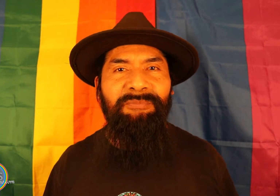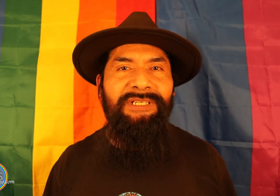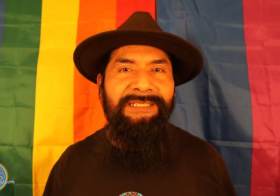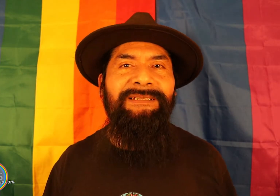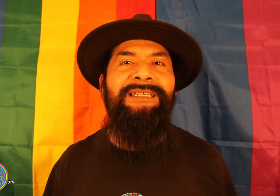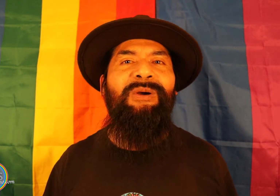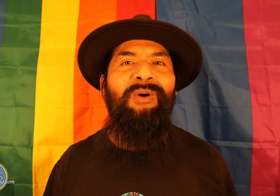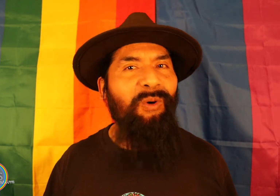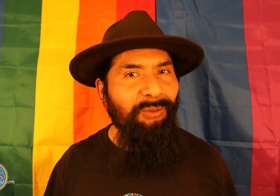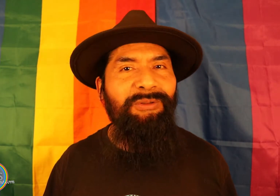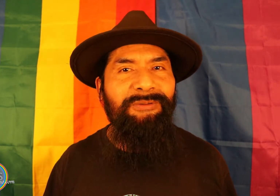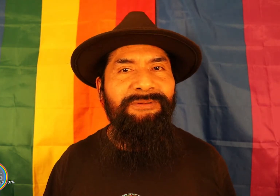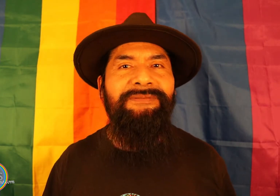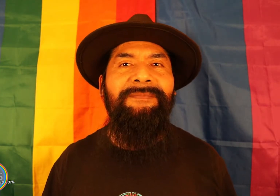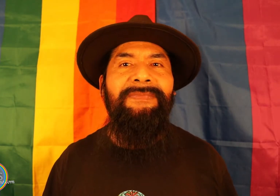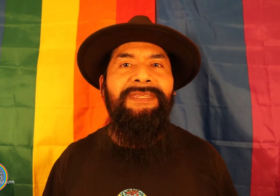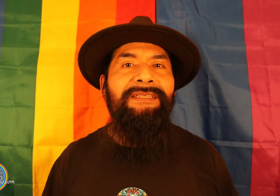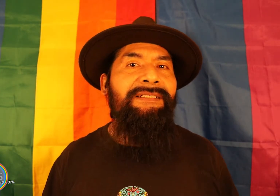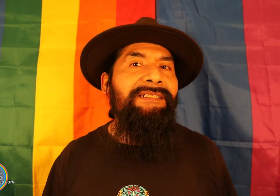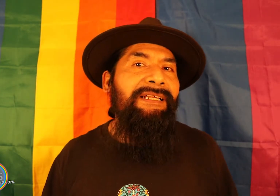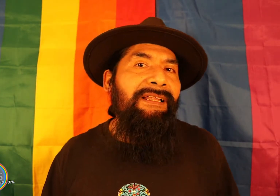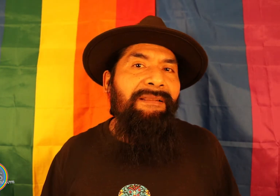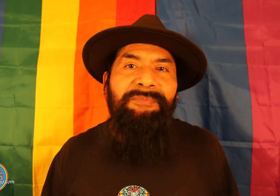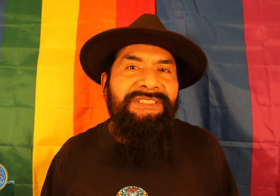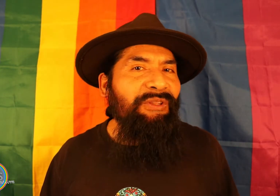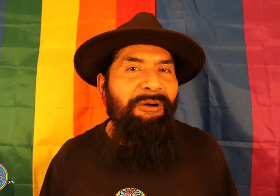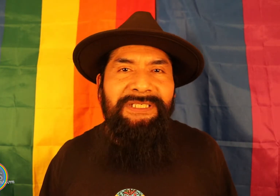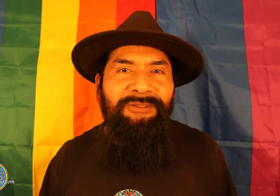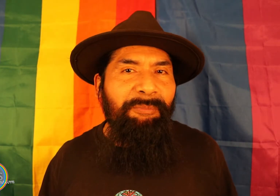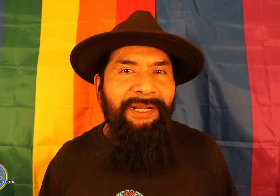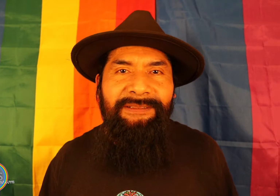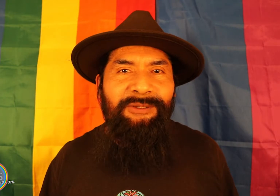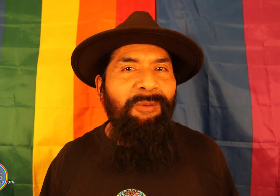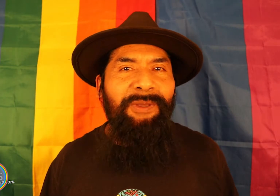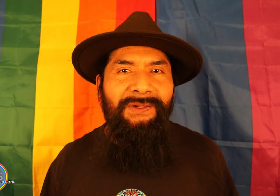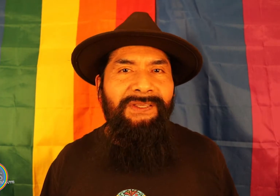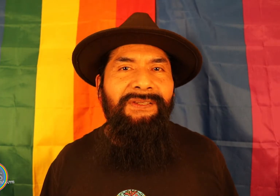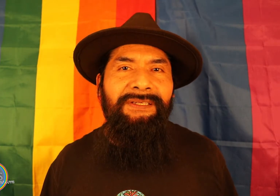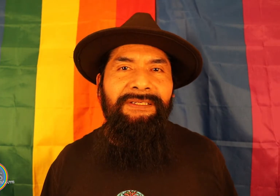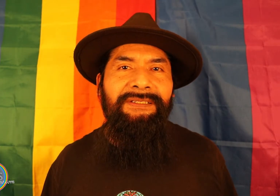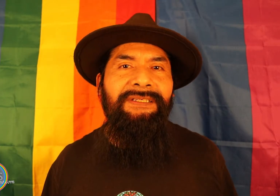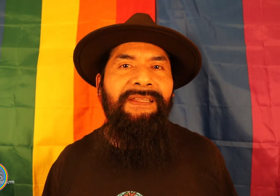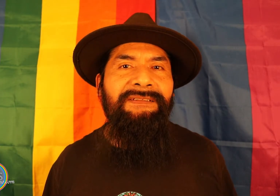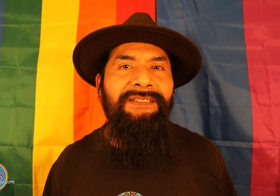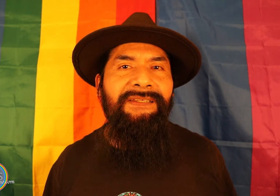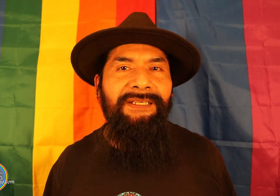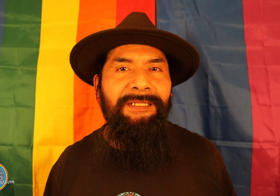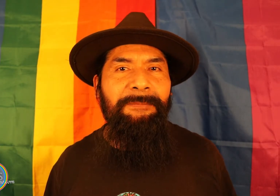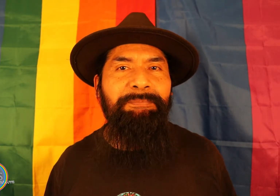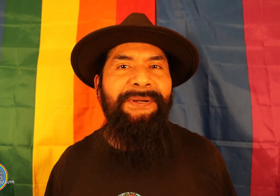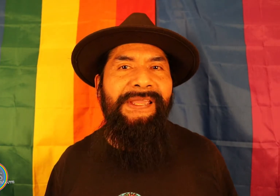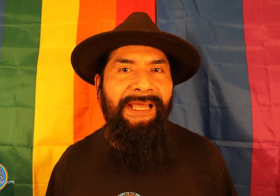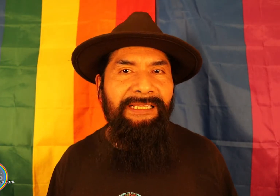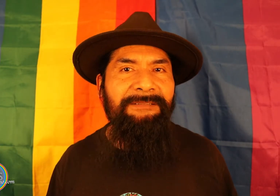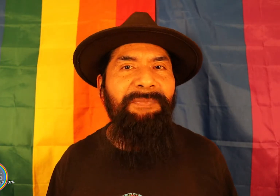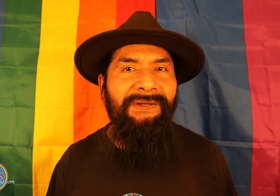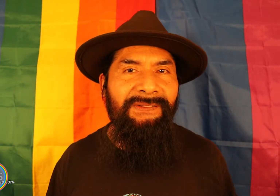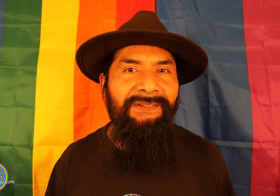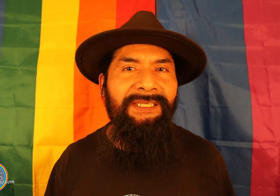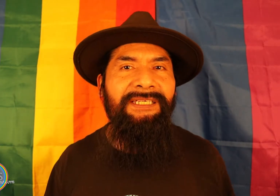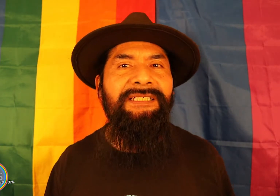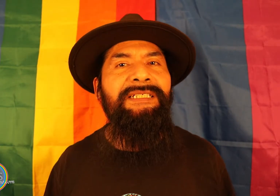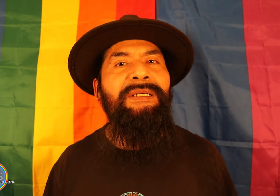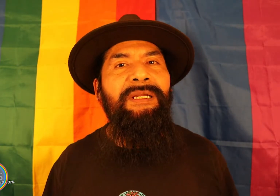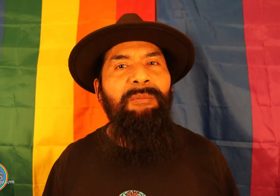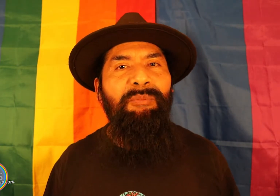de ese político corrupto. Pues no me sorprendió ver que gente del PRIAN,